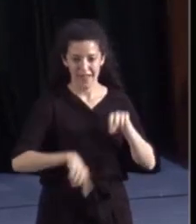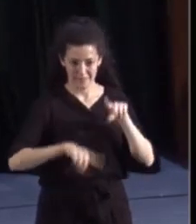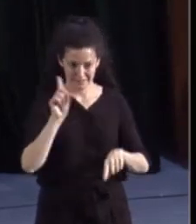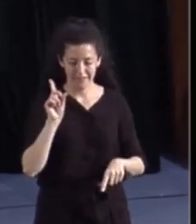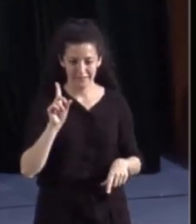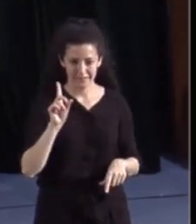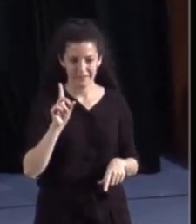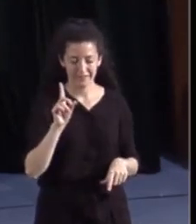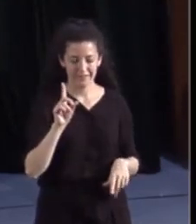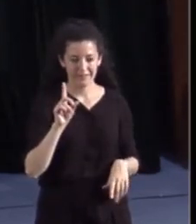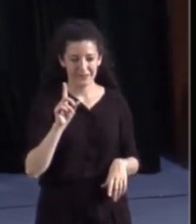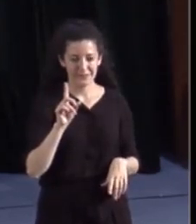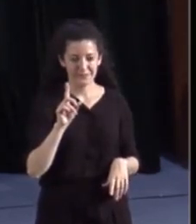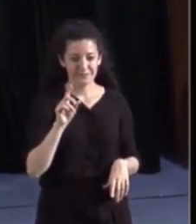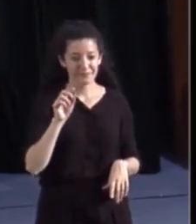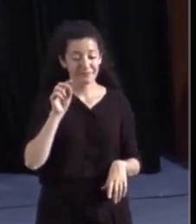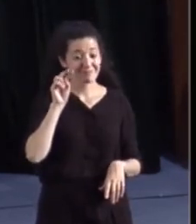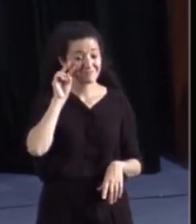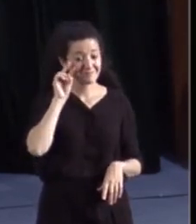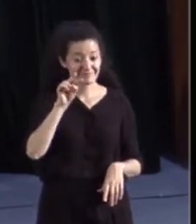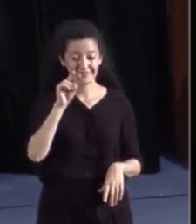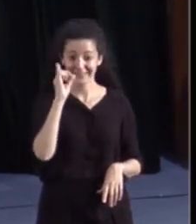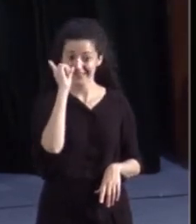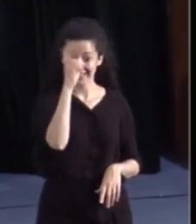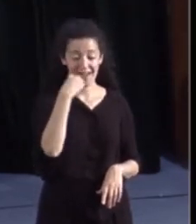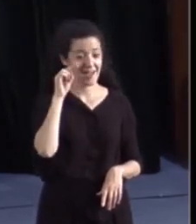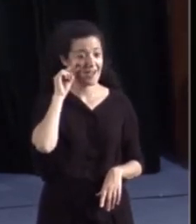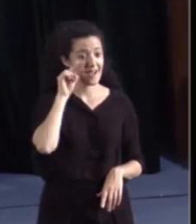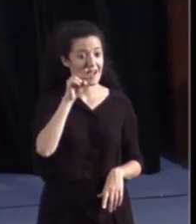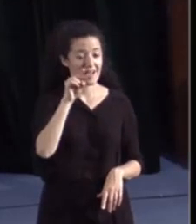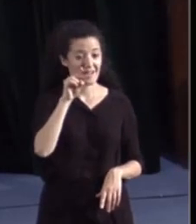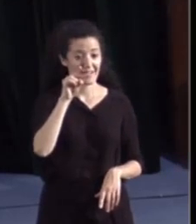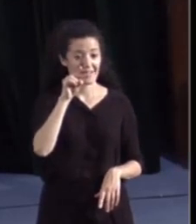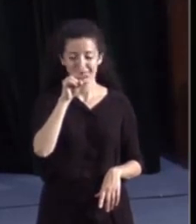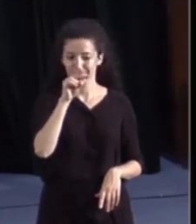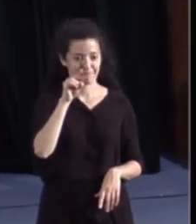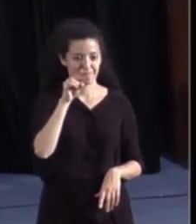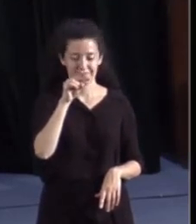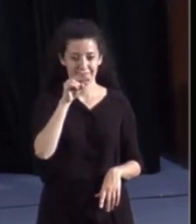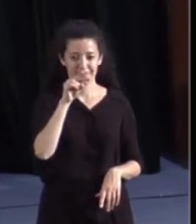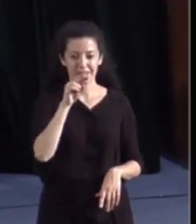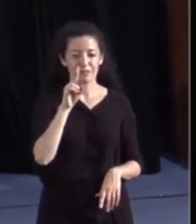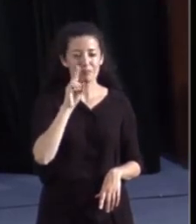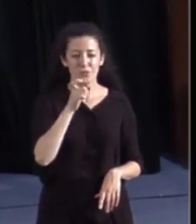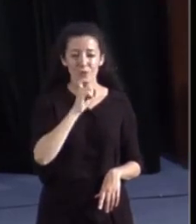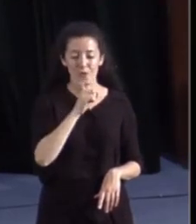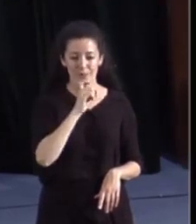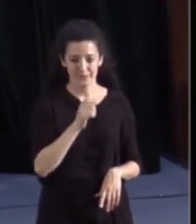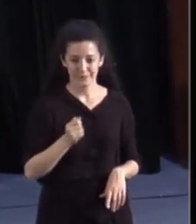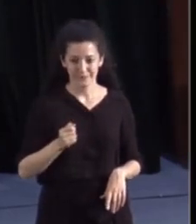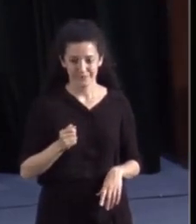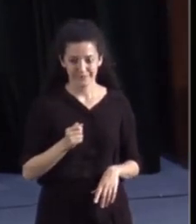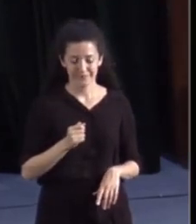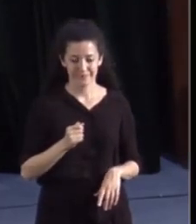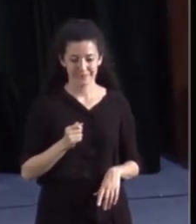da en el centro de la cara del intérprete, sino en la parte más próxima de la intérprete con